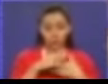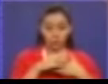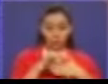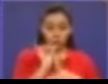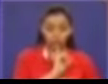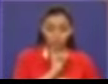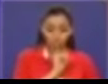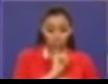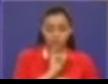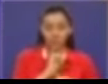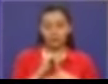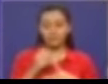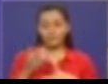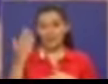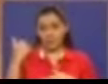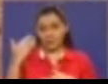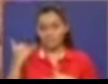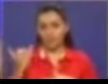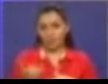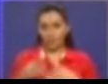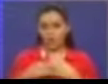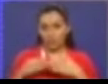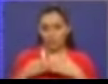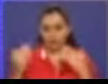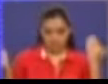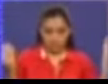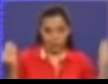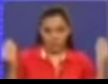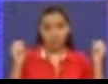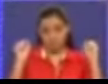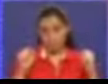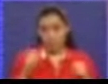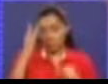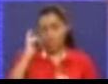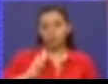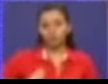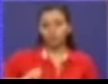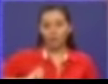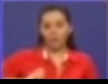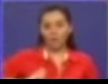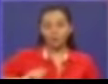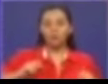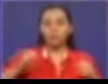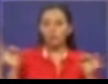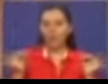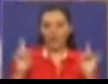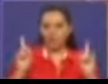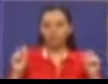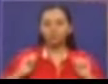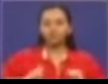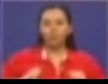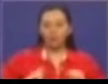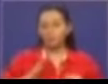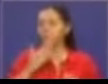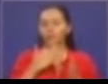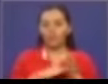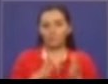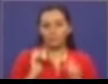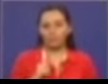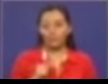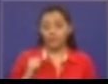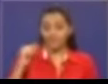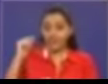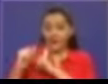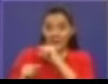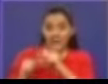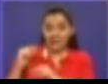en salarios básicos unificados. Todo esto es comparable. Veamos el que ganaba hasta, el que recibió una herencia hasta de